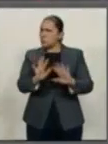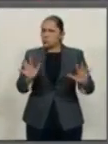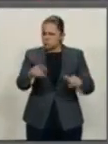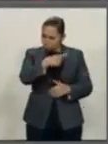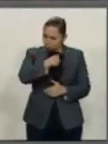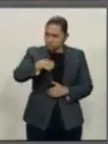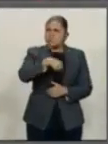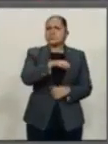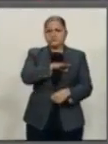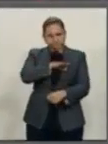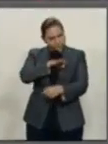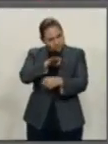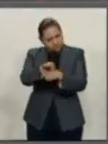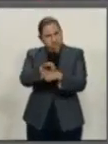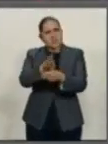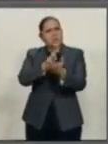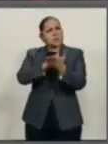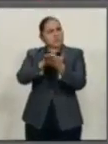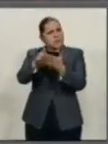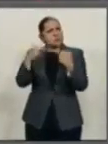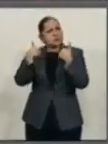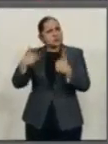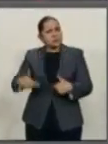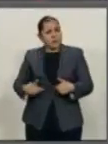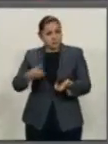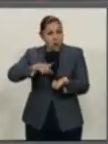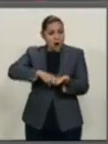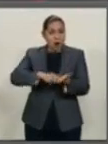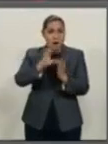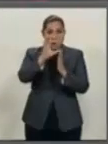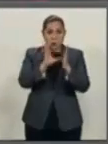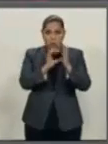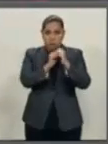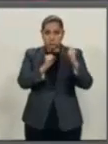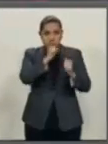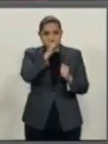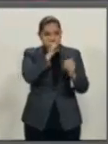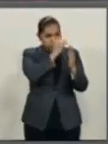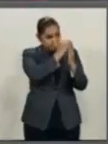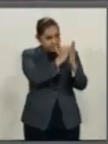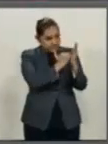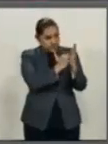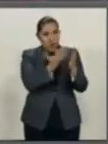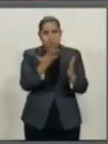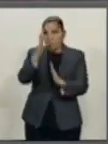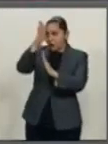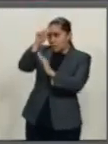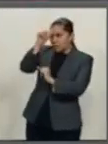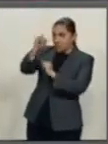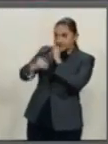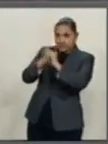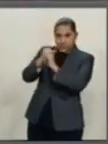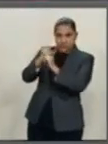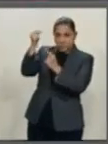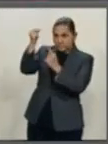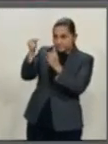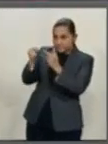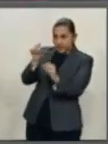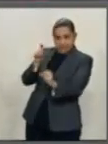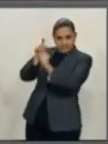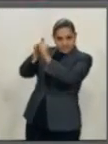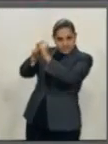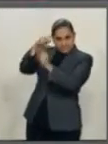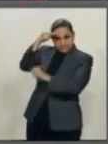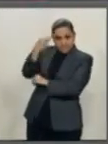derechos humanos consagrados en nuestra Carta Magna, en los tratados internacionales de lo que nuestro país es parte, sean gozados